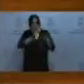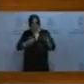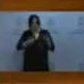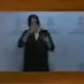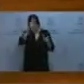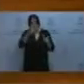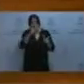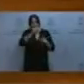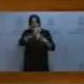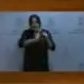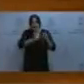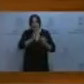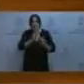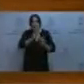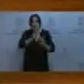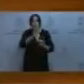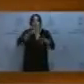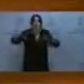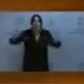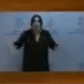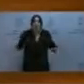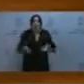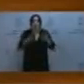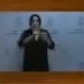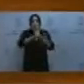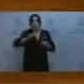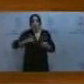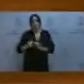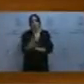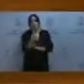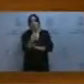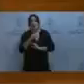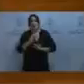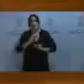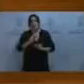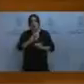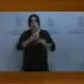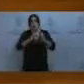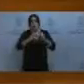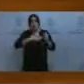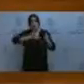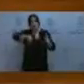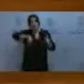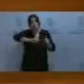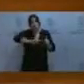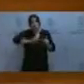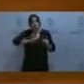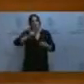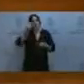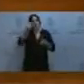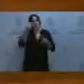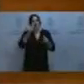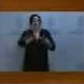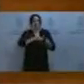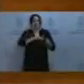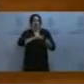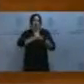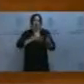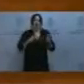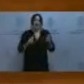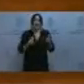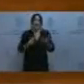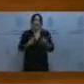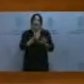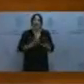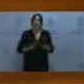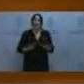sus familiares y un fomento de su autonomía y cuidado. En nuestro grupo parlamentario tenemos la sensación de que existe un